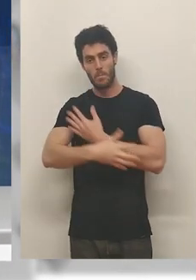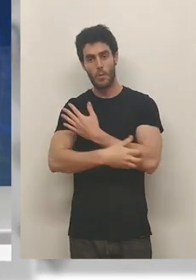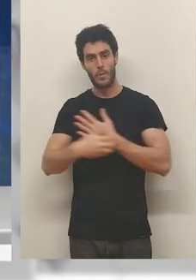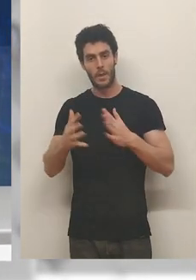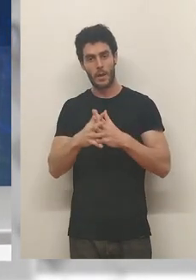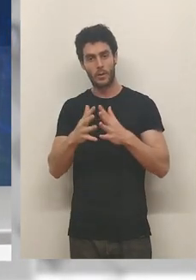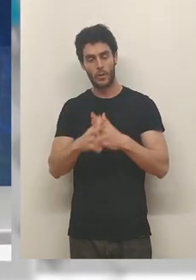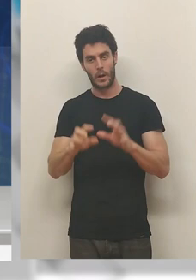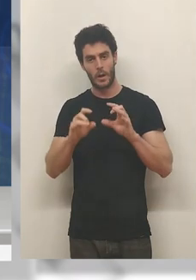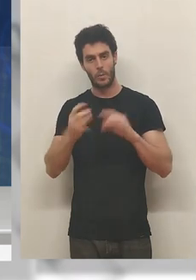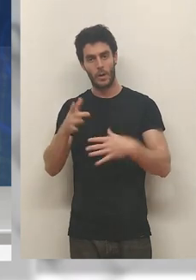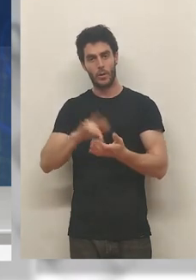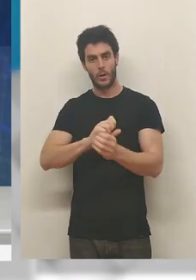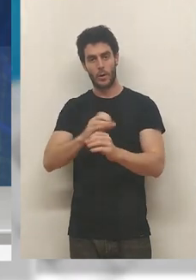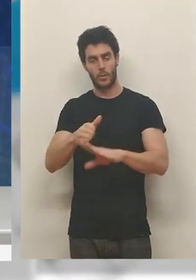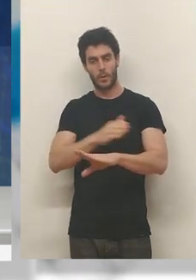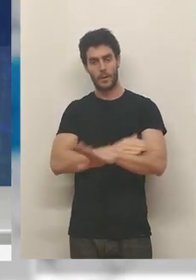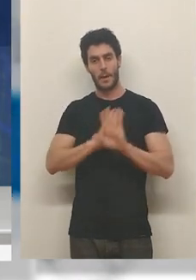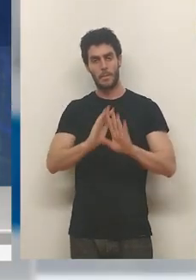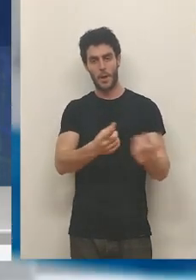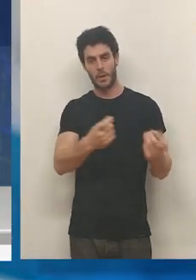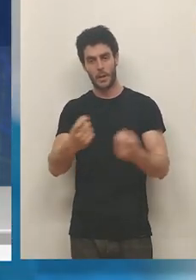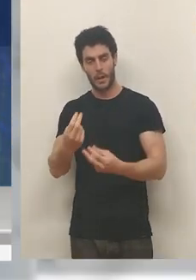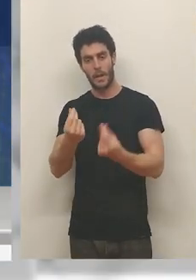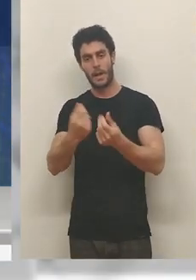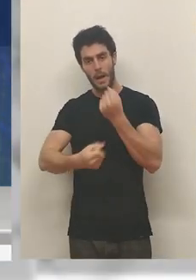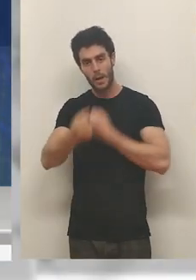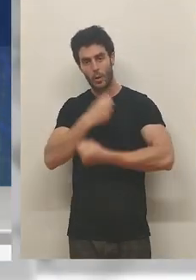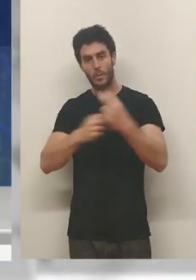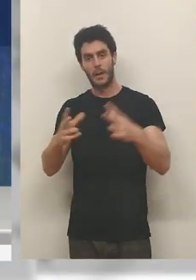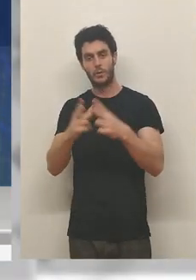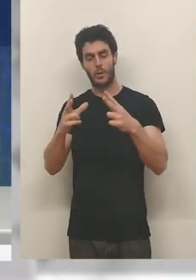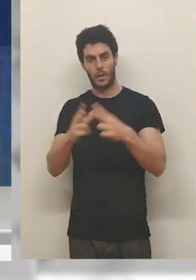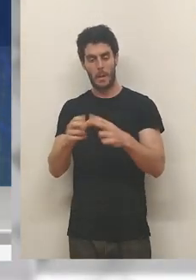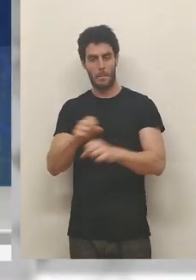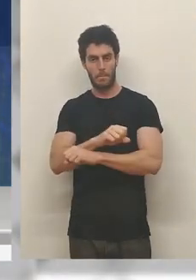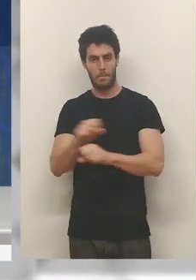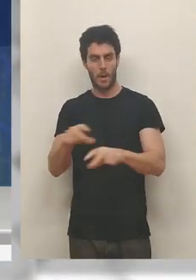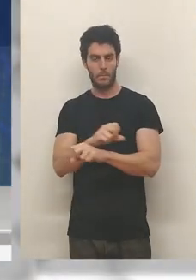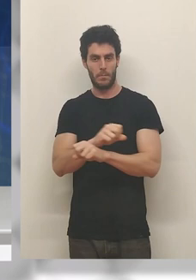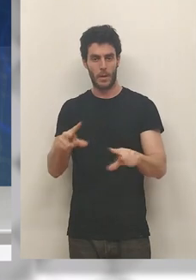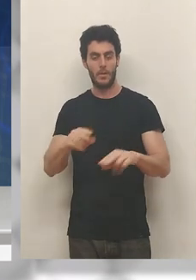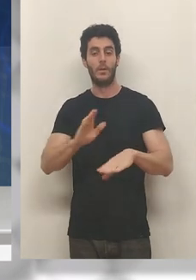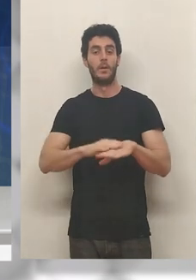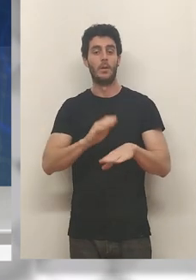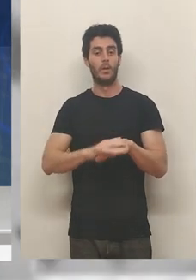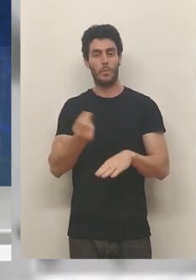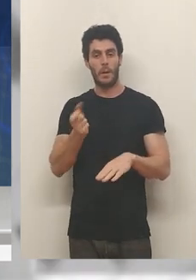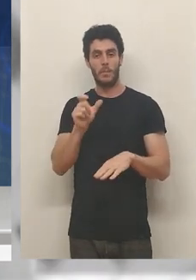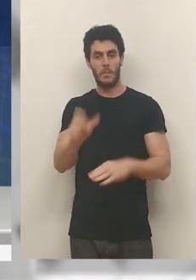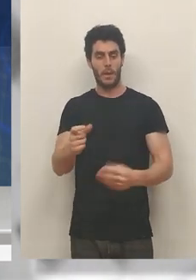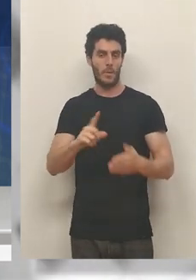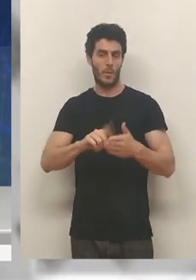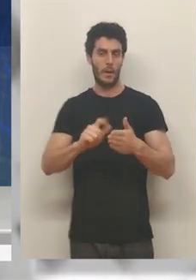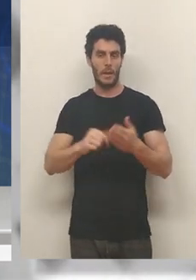sigue manteniendo la misma pobreza estructural que antes de la pandemia, pero las necesidades económicas de la sociedad han aumentado en gran parte